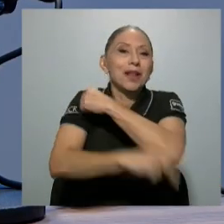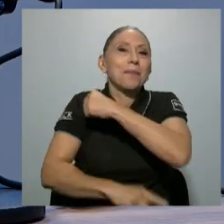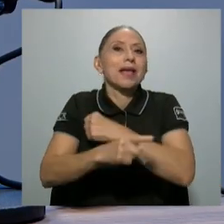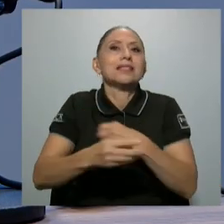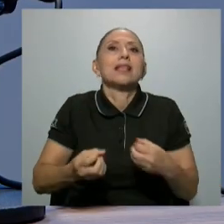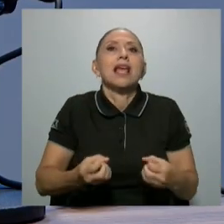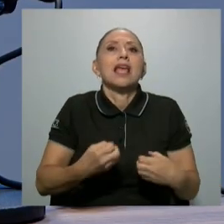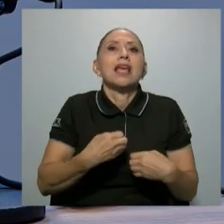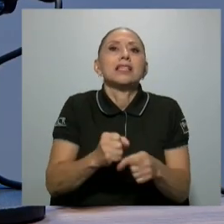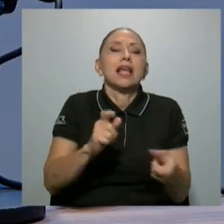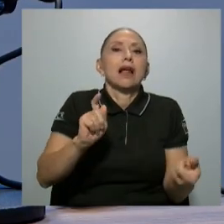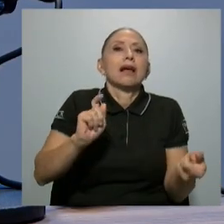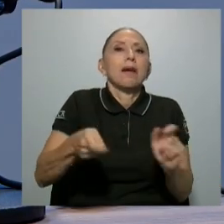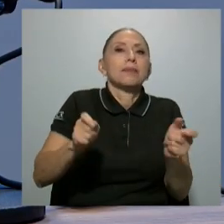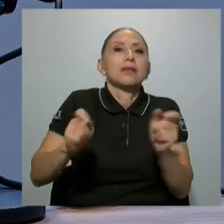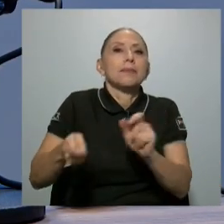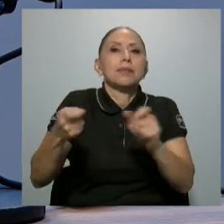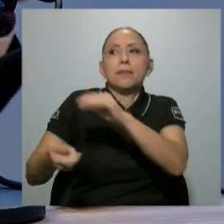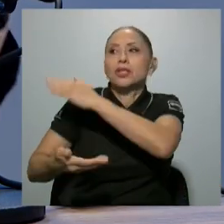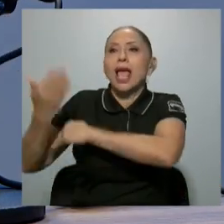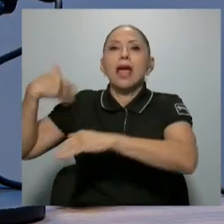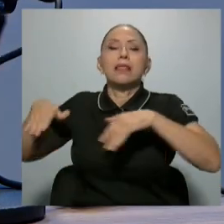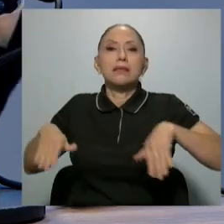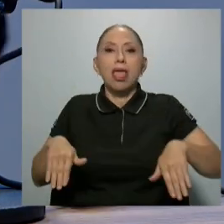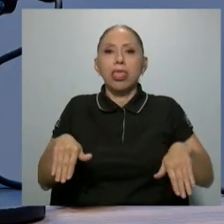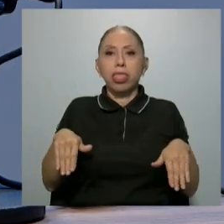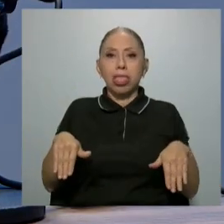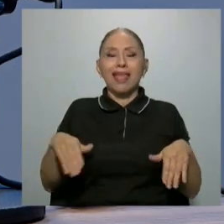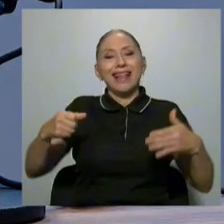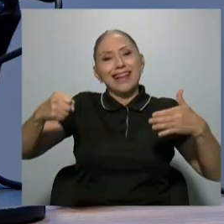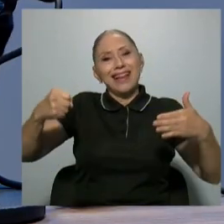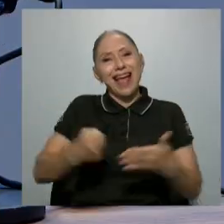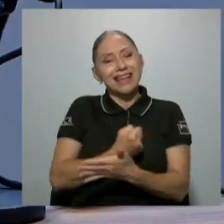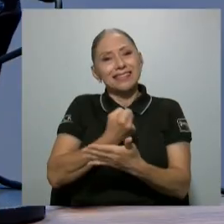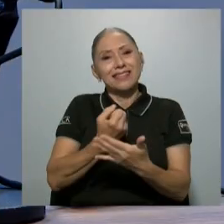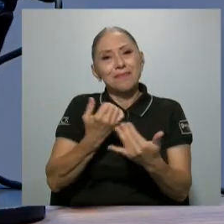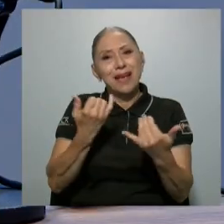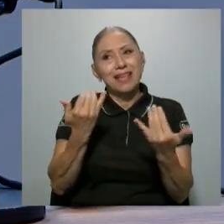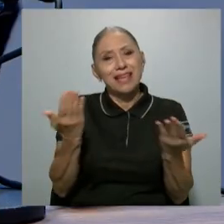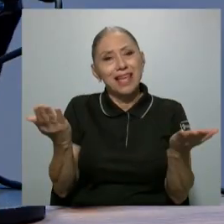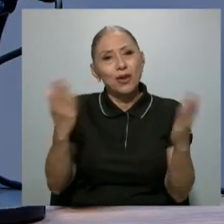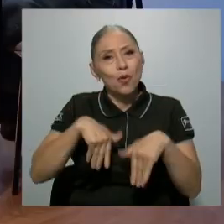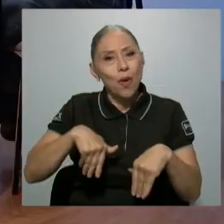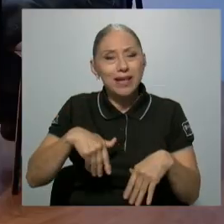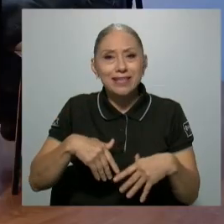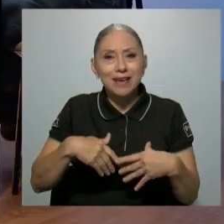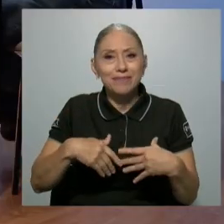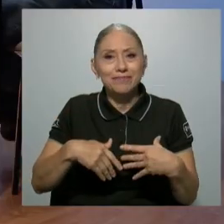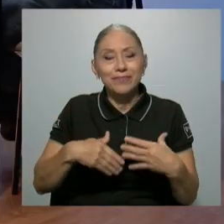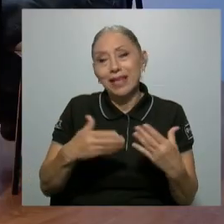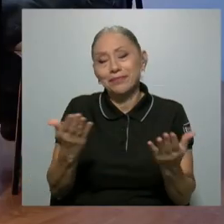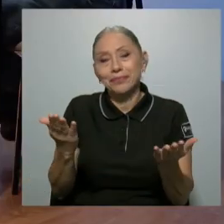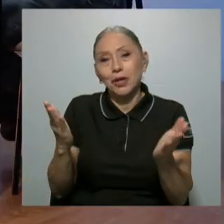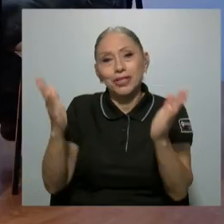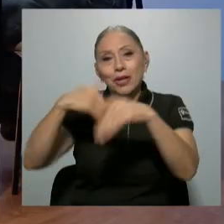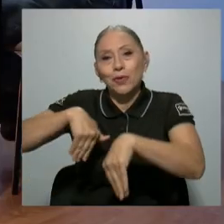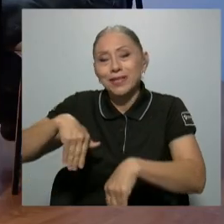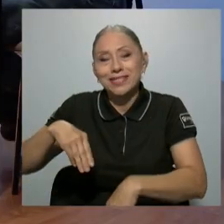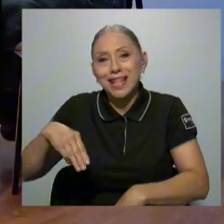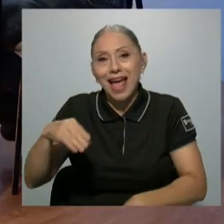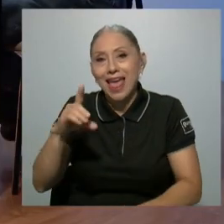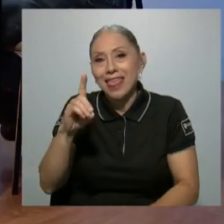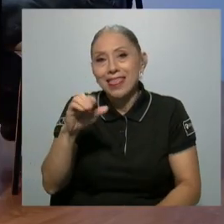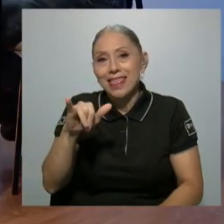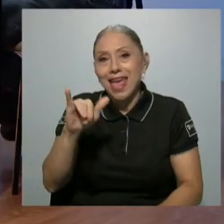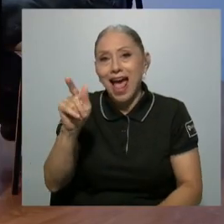había que hacer y que no se habían hecho. Lástima que no haya un ingreso, que no esté doña Diala de ministra de alguna